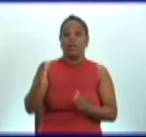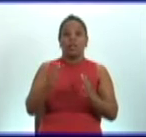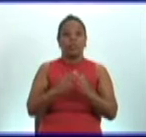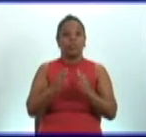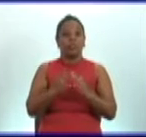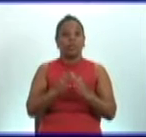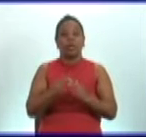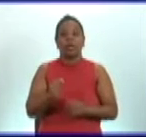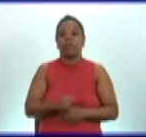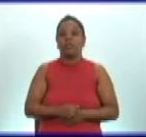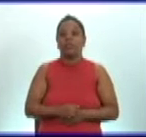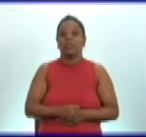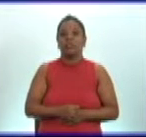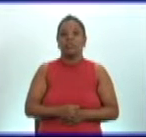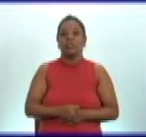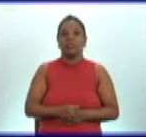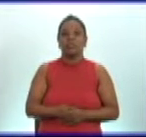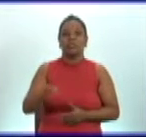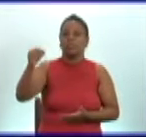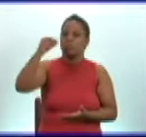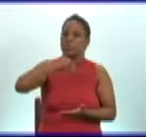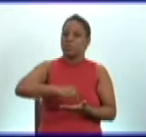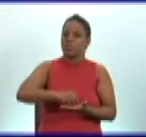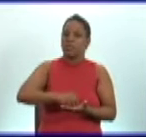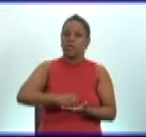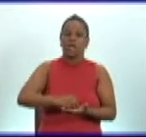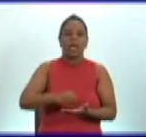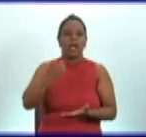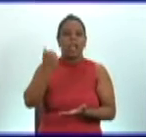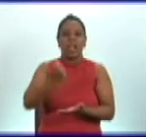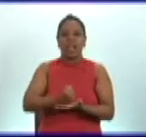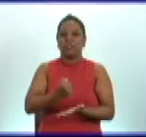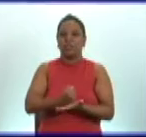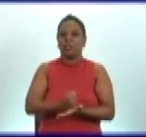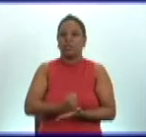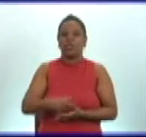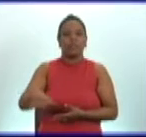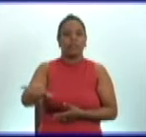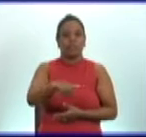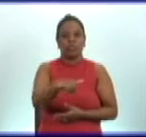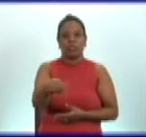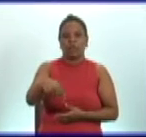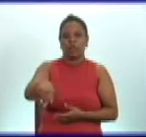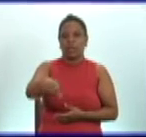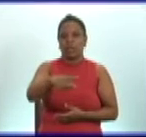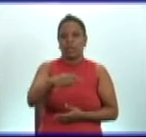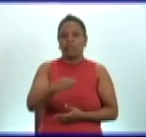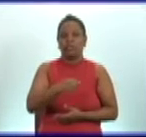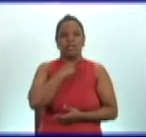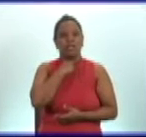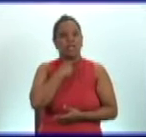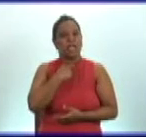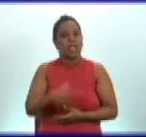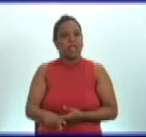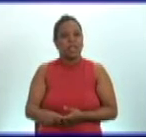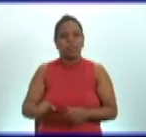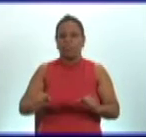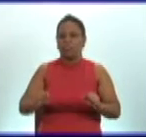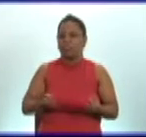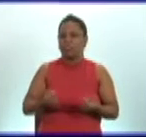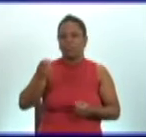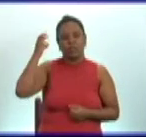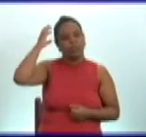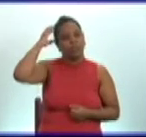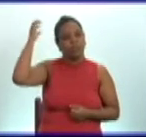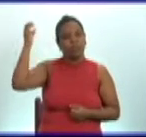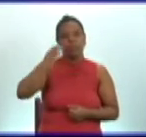se reconcentraran en las ciudades. Sin lugar a dudas, también este constituyó una de esos ejemplos de represión española que trajo